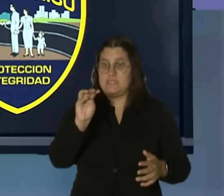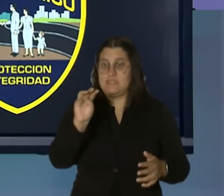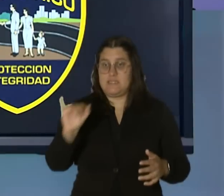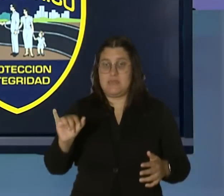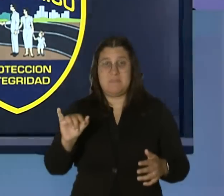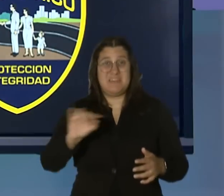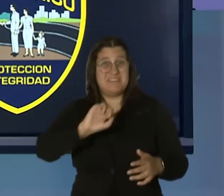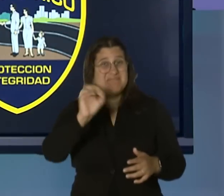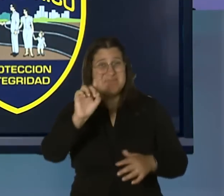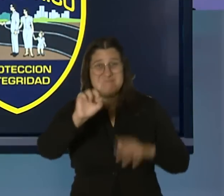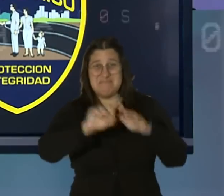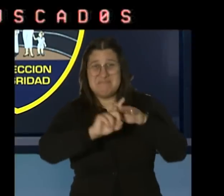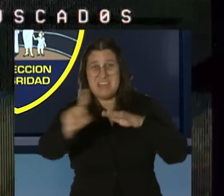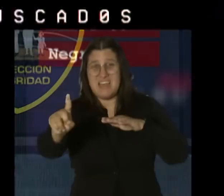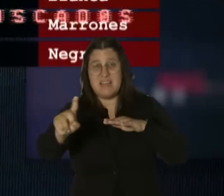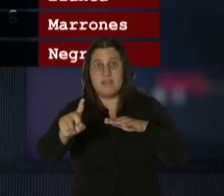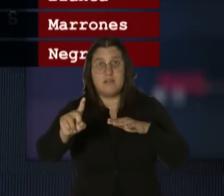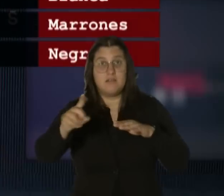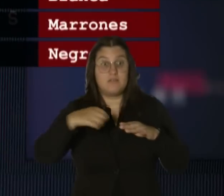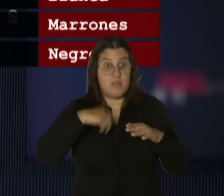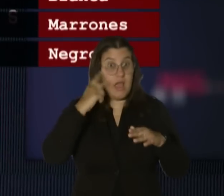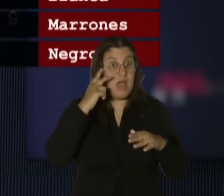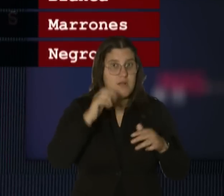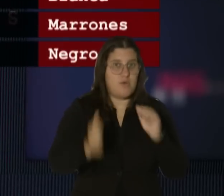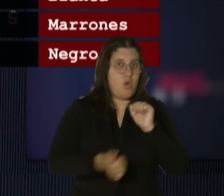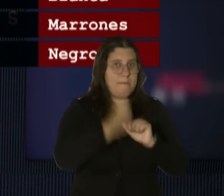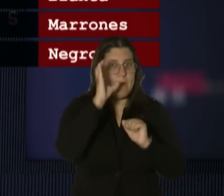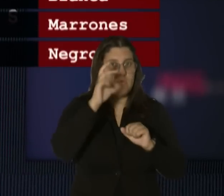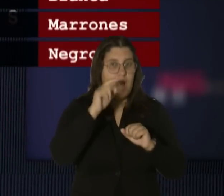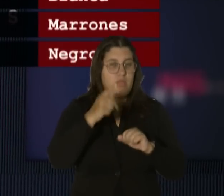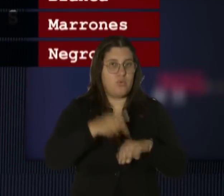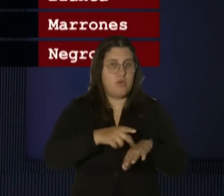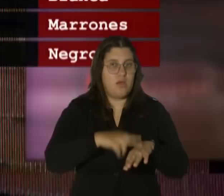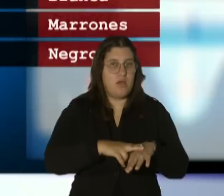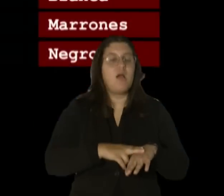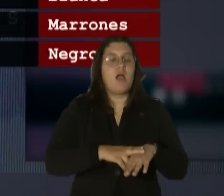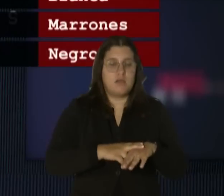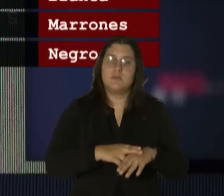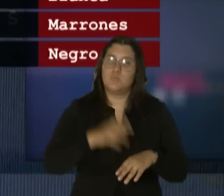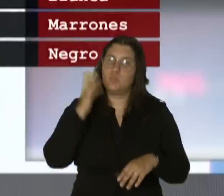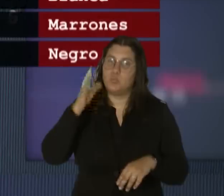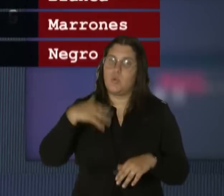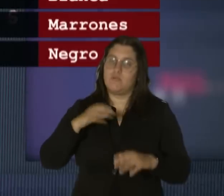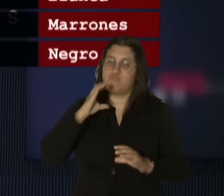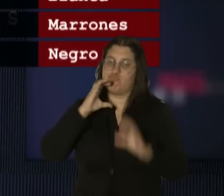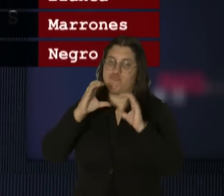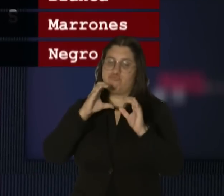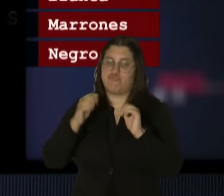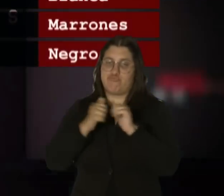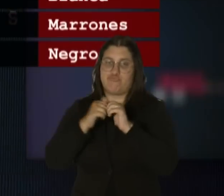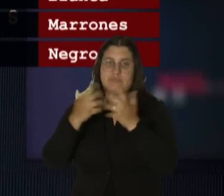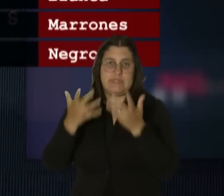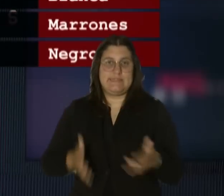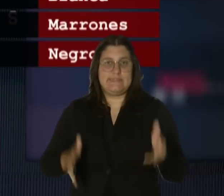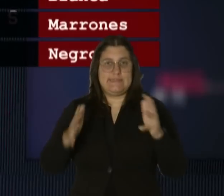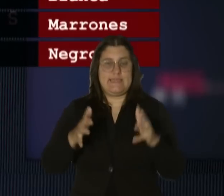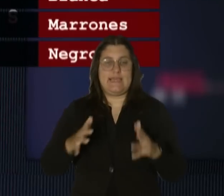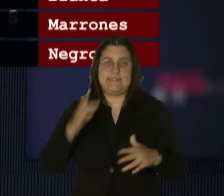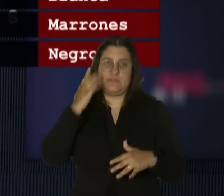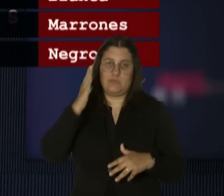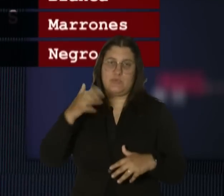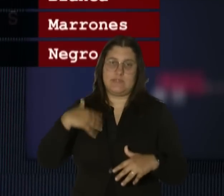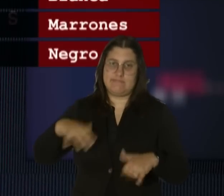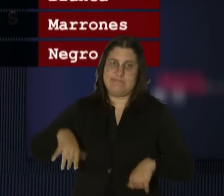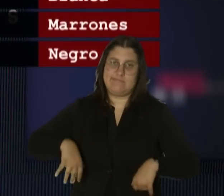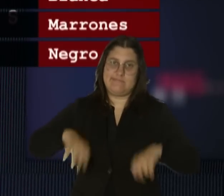donde vaya, te van a ver. Mira, salió en el programa lo más buscado. Se comunican con arrestos especiales y extradiciones. El teniente Raúl Negrón, mira, va a estar